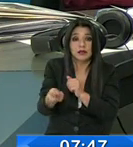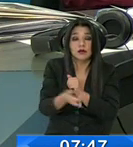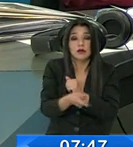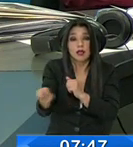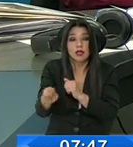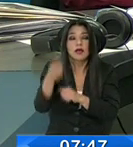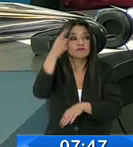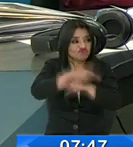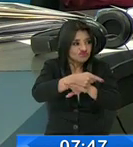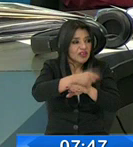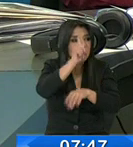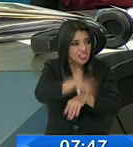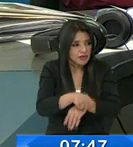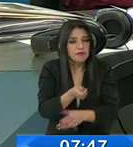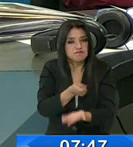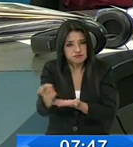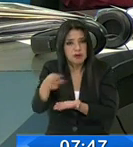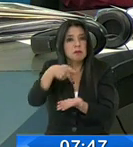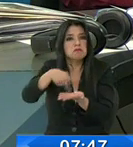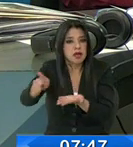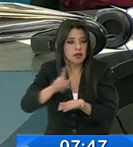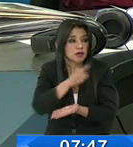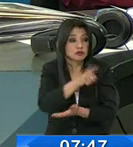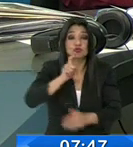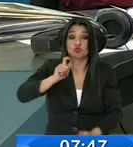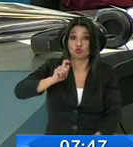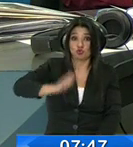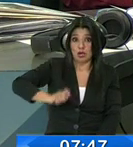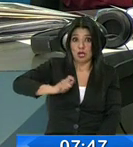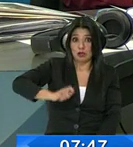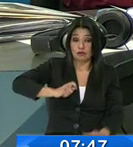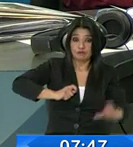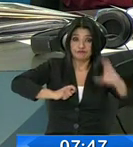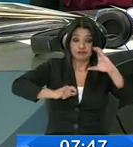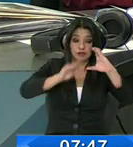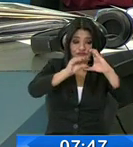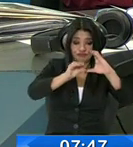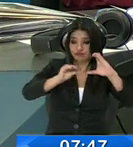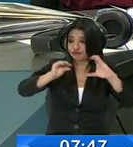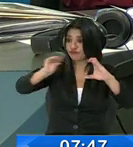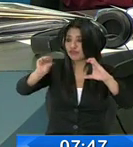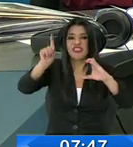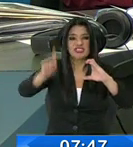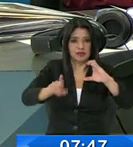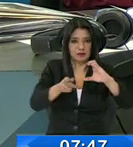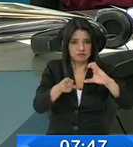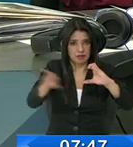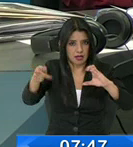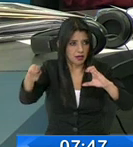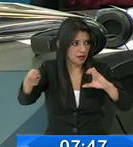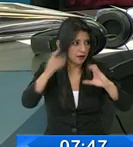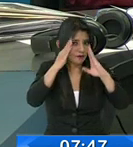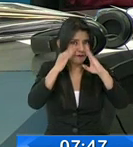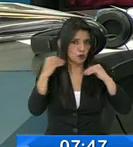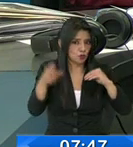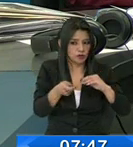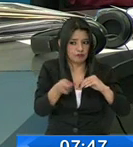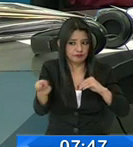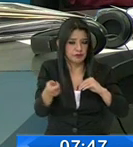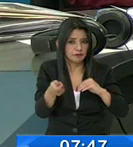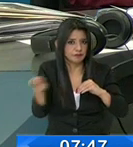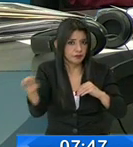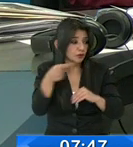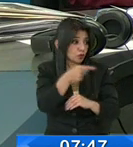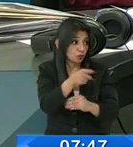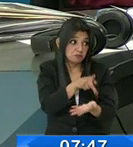se le exigían una parte de su sueldo para la señora vicuña y que y que si es